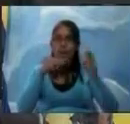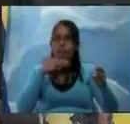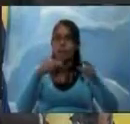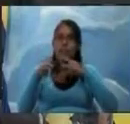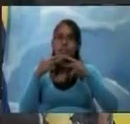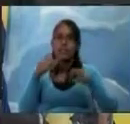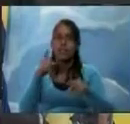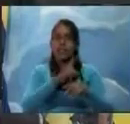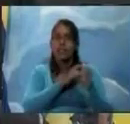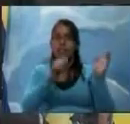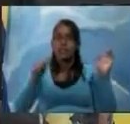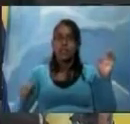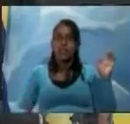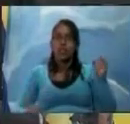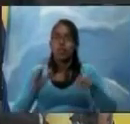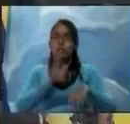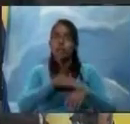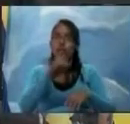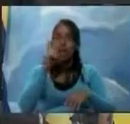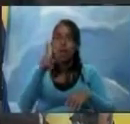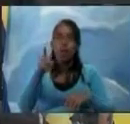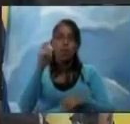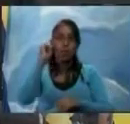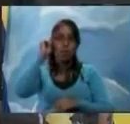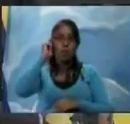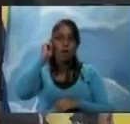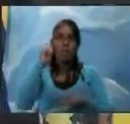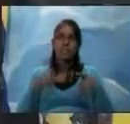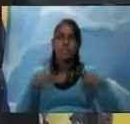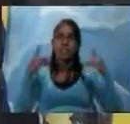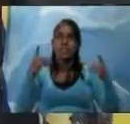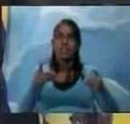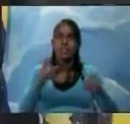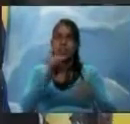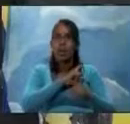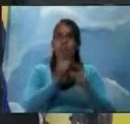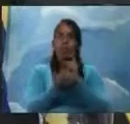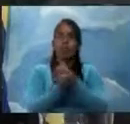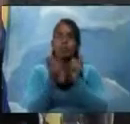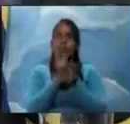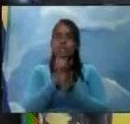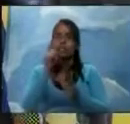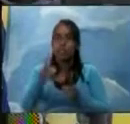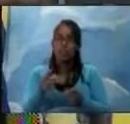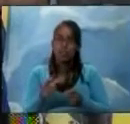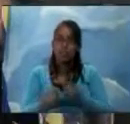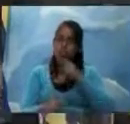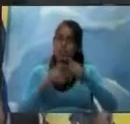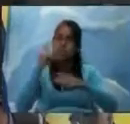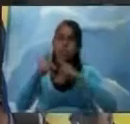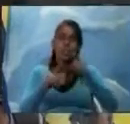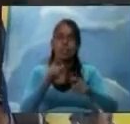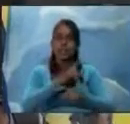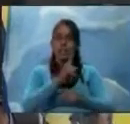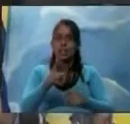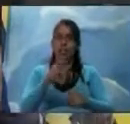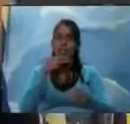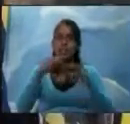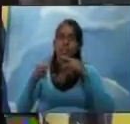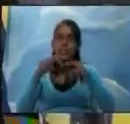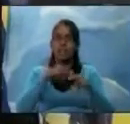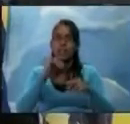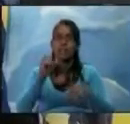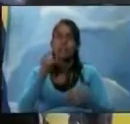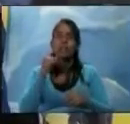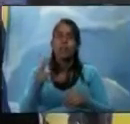mensaje del Señor, porque una mujer se decidió a convertirse en multiplicadora del mensaje. Ella